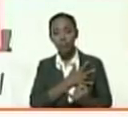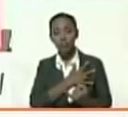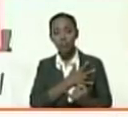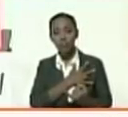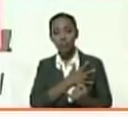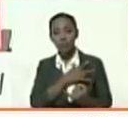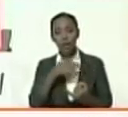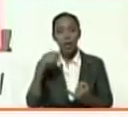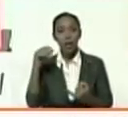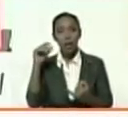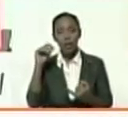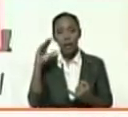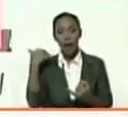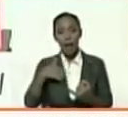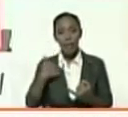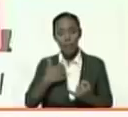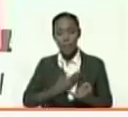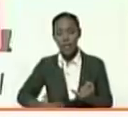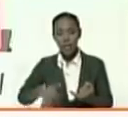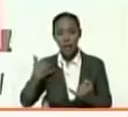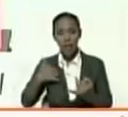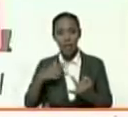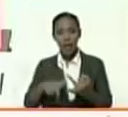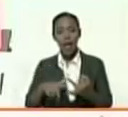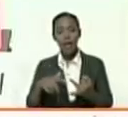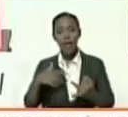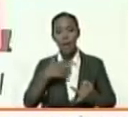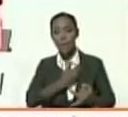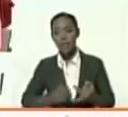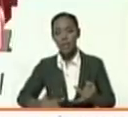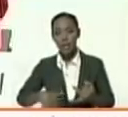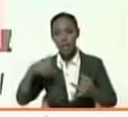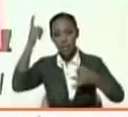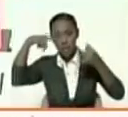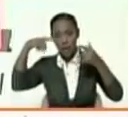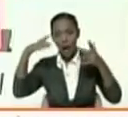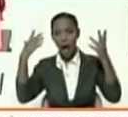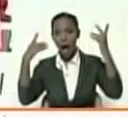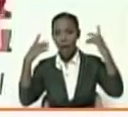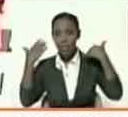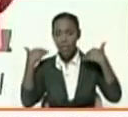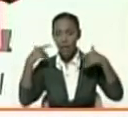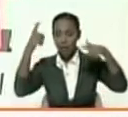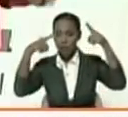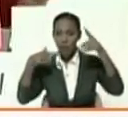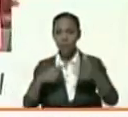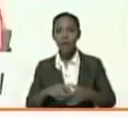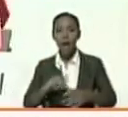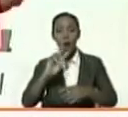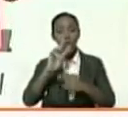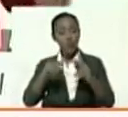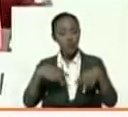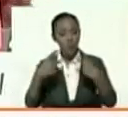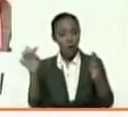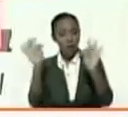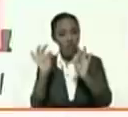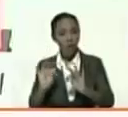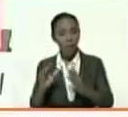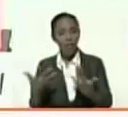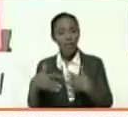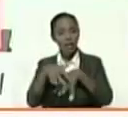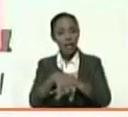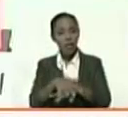Kirchner y el presidente Chávez, el comandante Chávez. Que se acabó el ALCA. Y se le dio el espacio a nuevas formas de integración, verdaderas